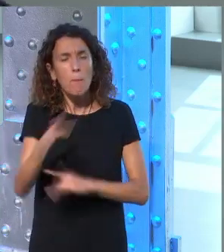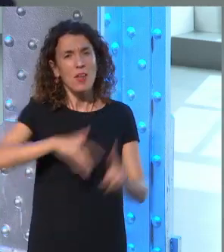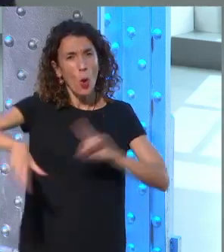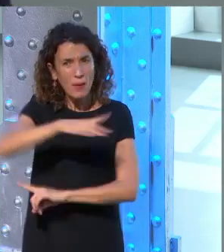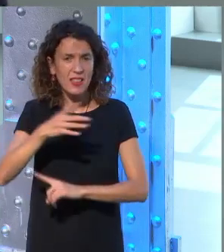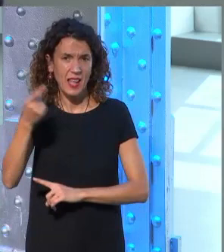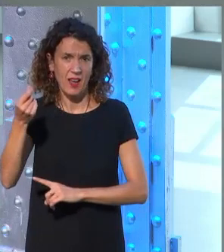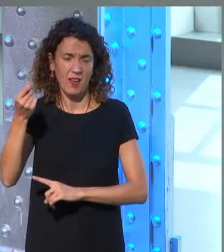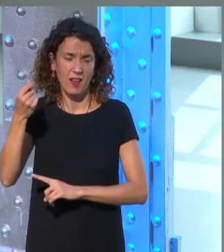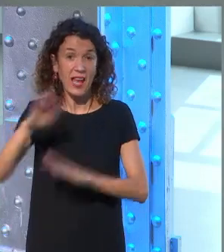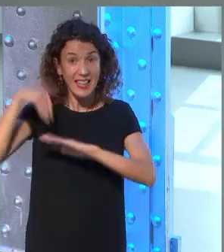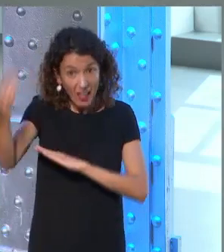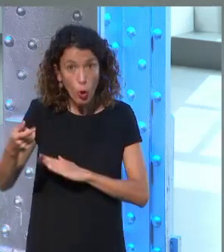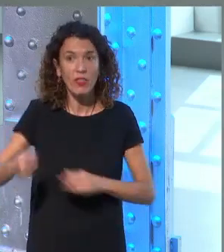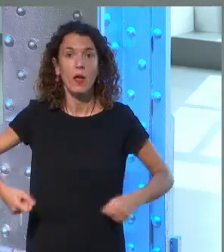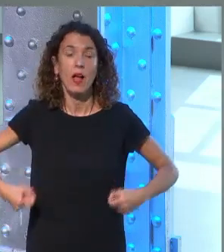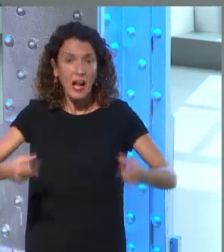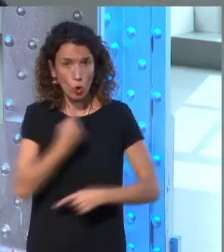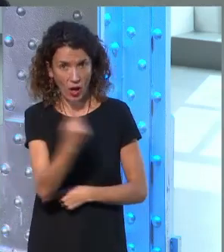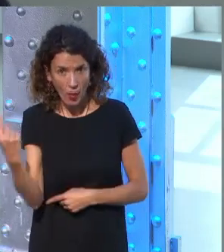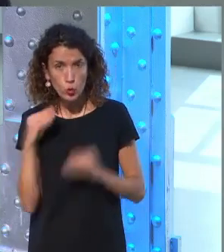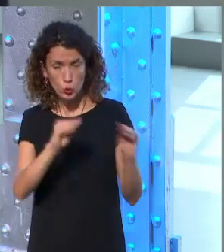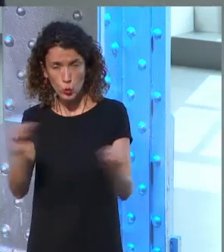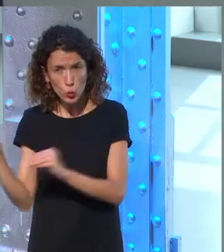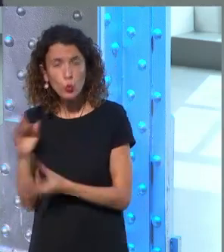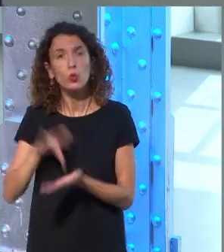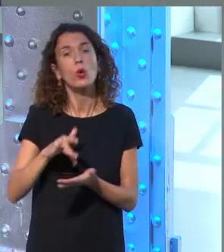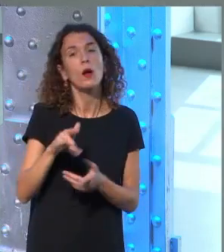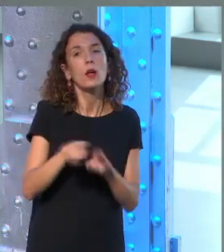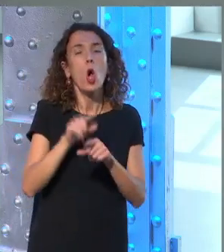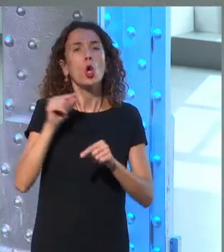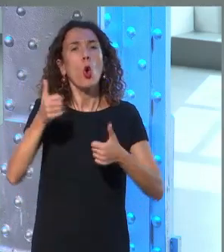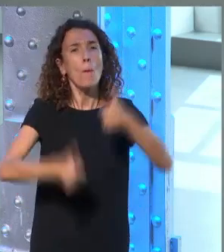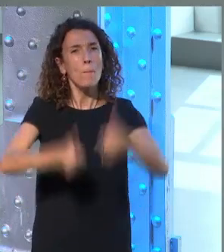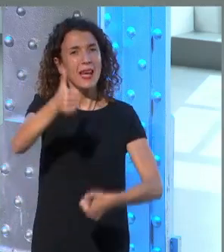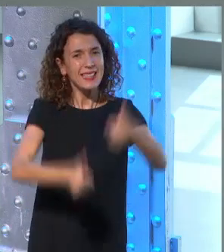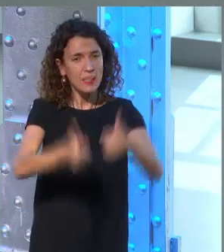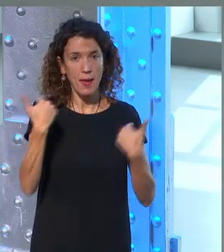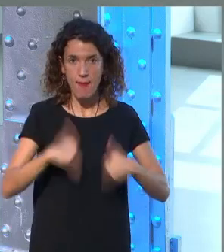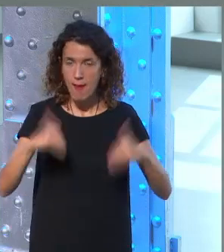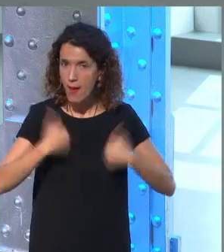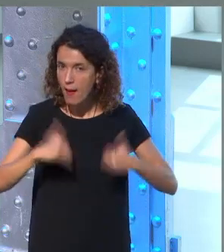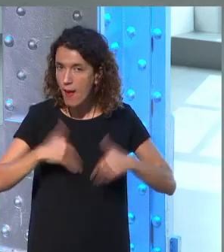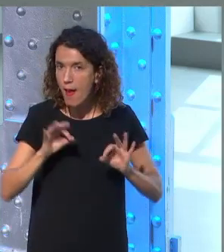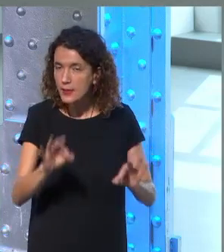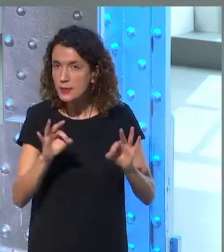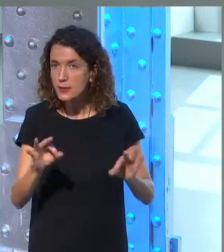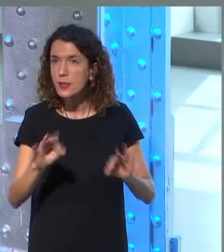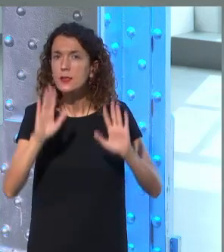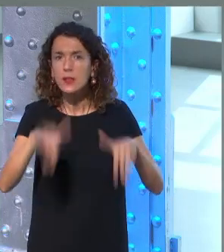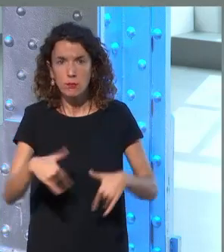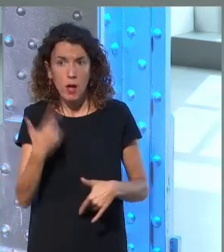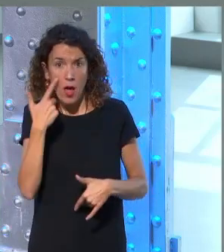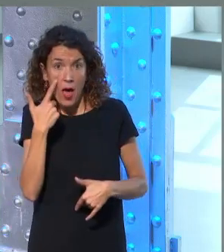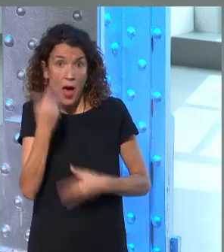medioambientales para que cada uno se ponga en su sitio. En muchos sitios, digamos, la competitividad estaría ya si se estuvieran reflejando